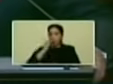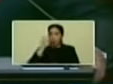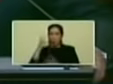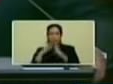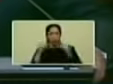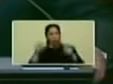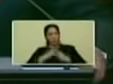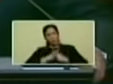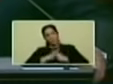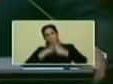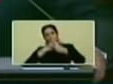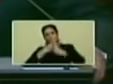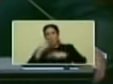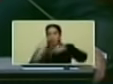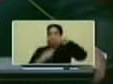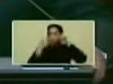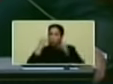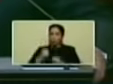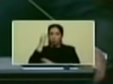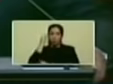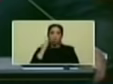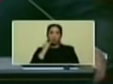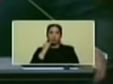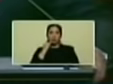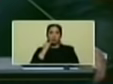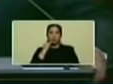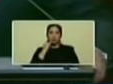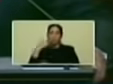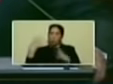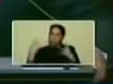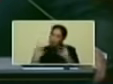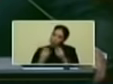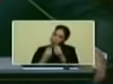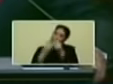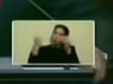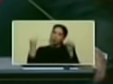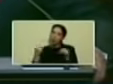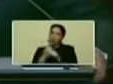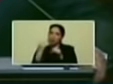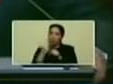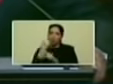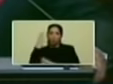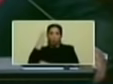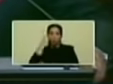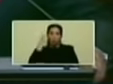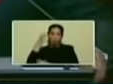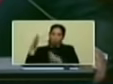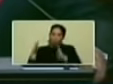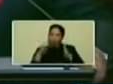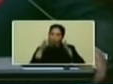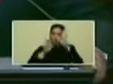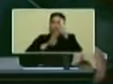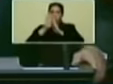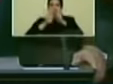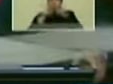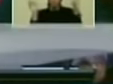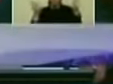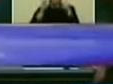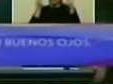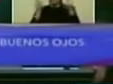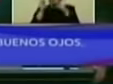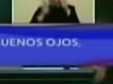la voluntad de la Revolución Bolivariana para andar juntos a Europa por los caminos del crecimiento, la prosperidad,